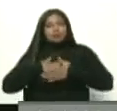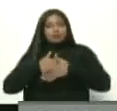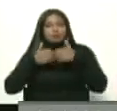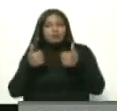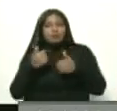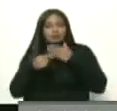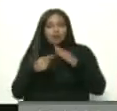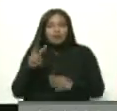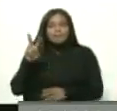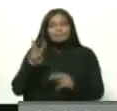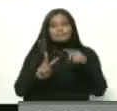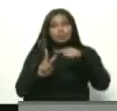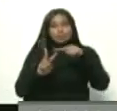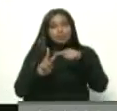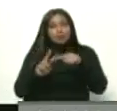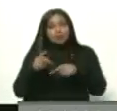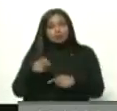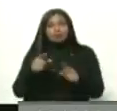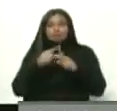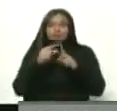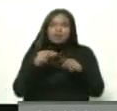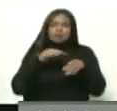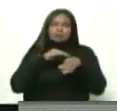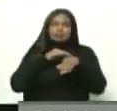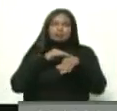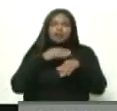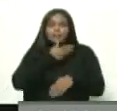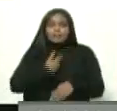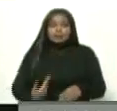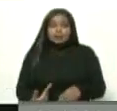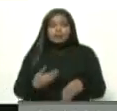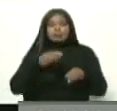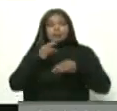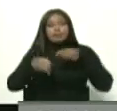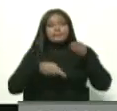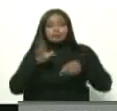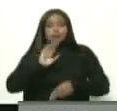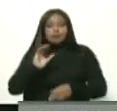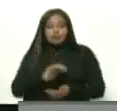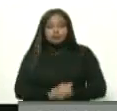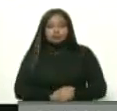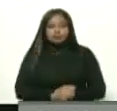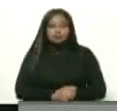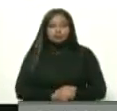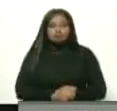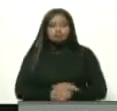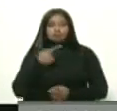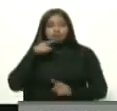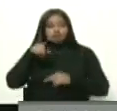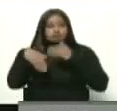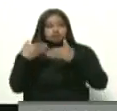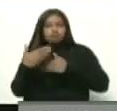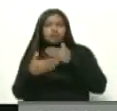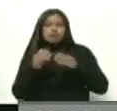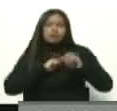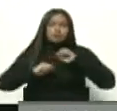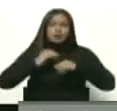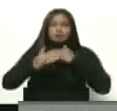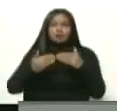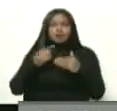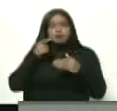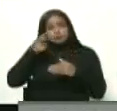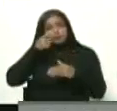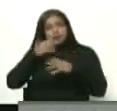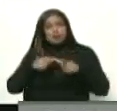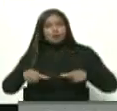bien, amigos de Venezolana Televisión. Eran las palabras de Graciliano Ruiz Gamboa, presidente del Metro de Caracas, durante lo que viene siendo este despliegue de